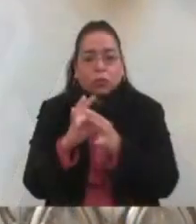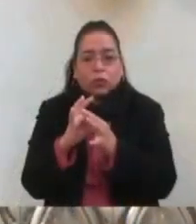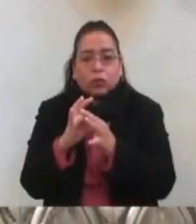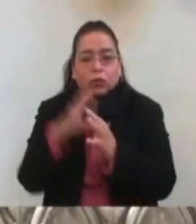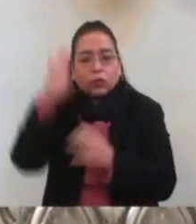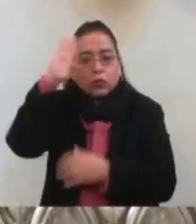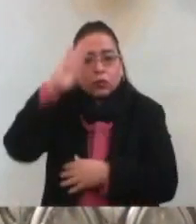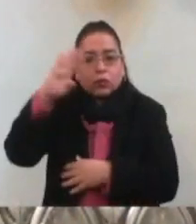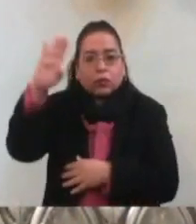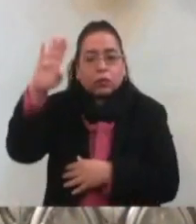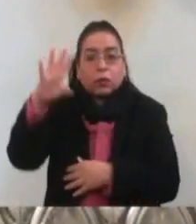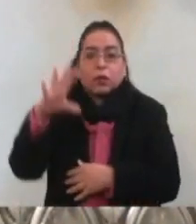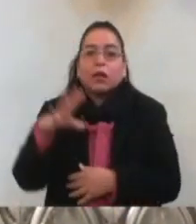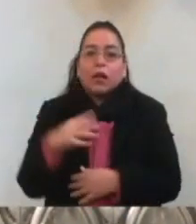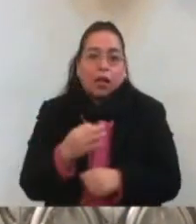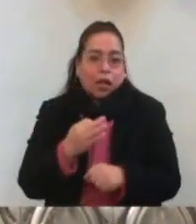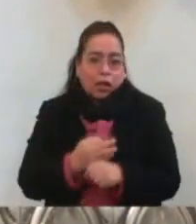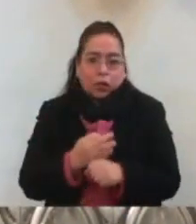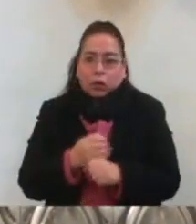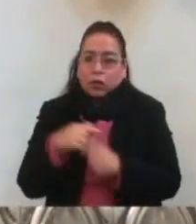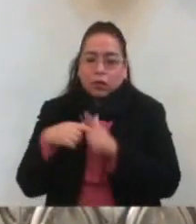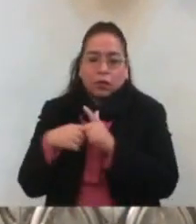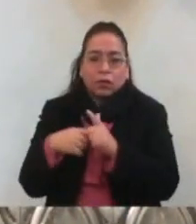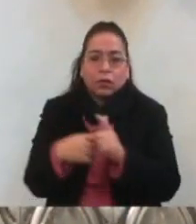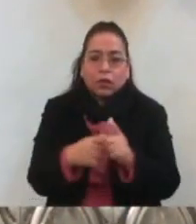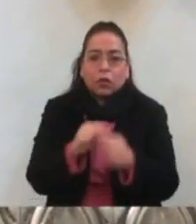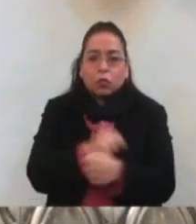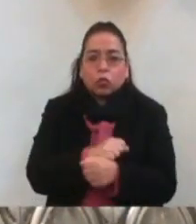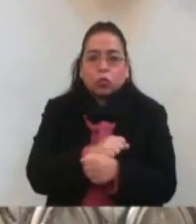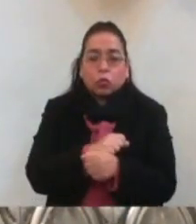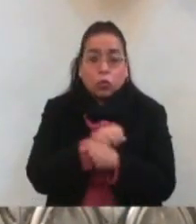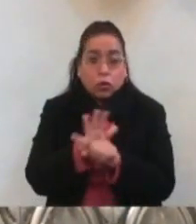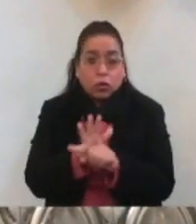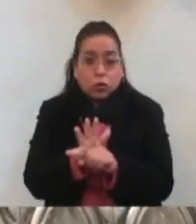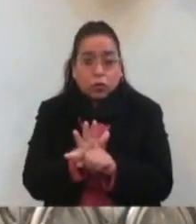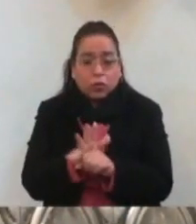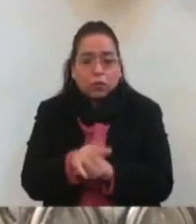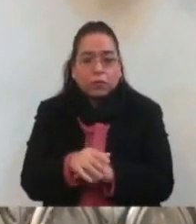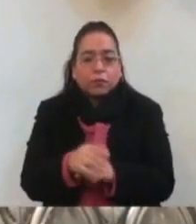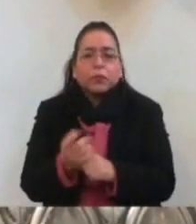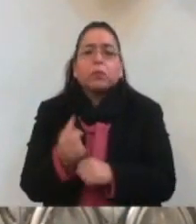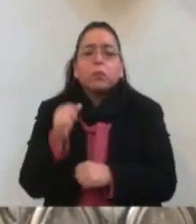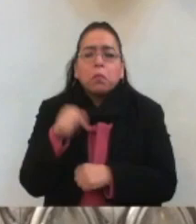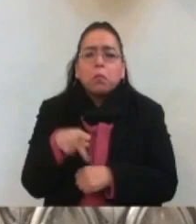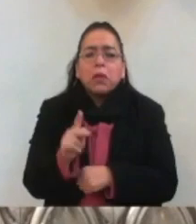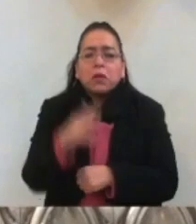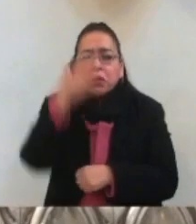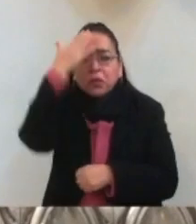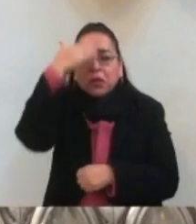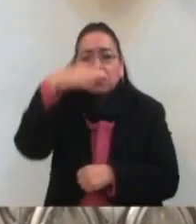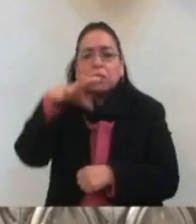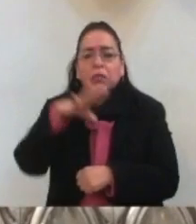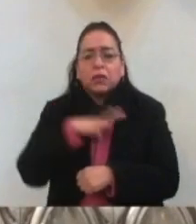tiempos de pandemia pero también tiempos de esperanza